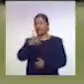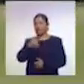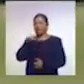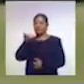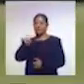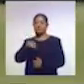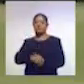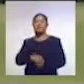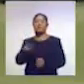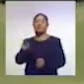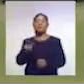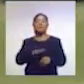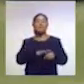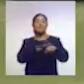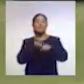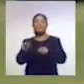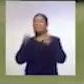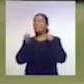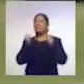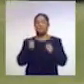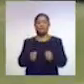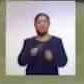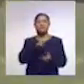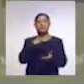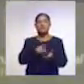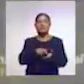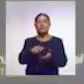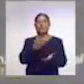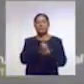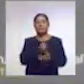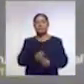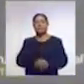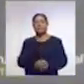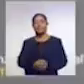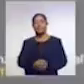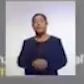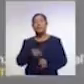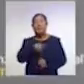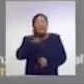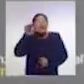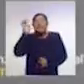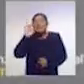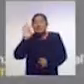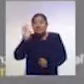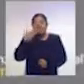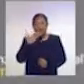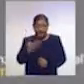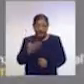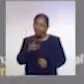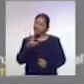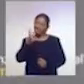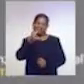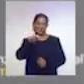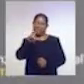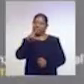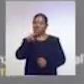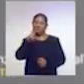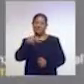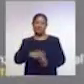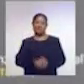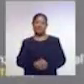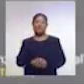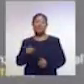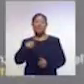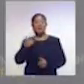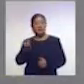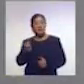pues prácticamente les aseguraría un lugar en la liguilla. No es una casualidad que tengamos buenos números, pero además es una demostración